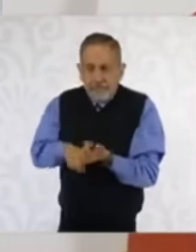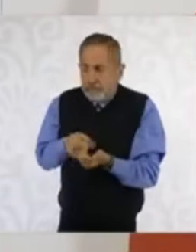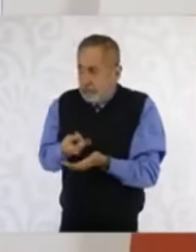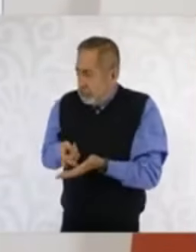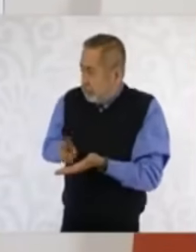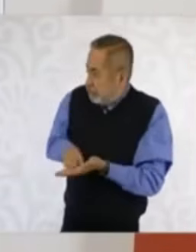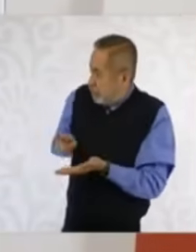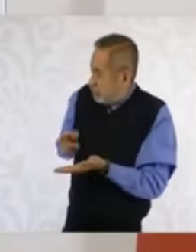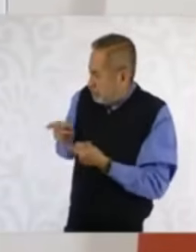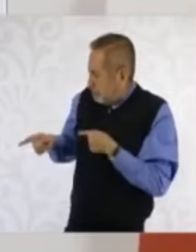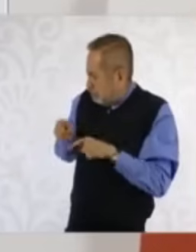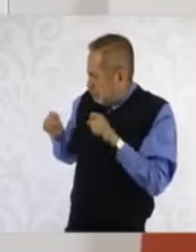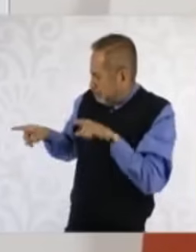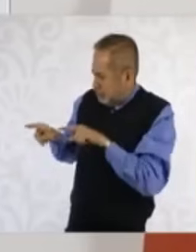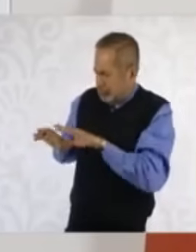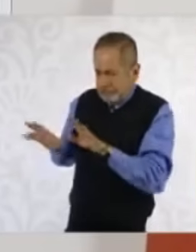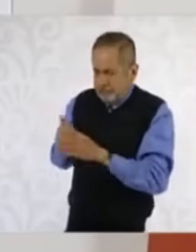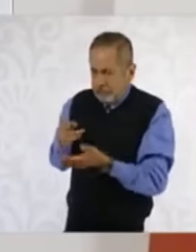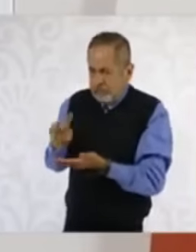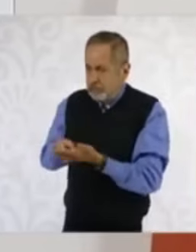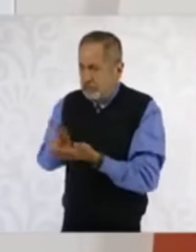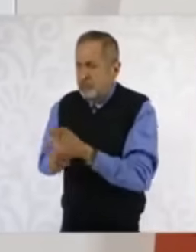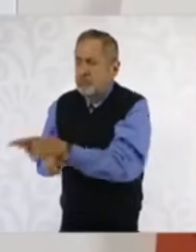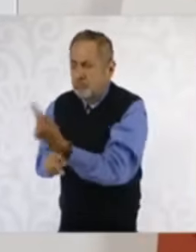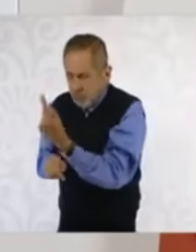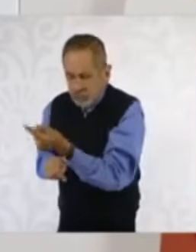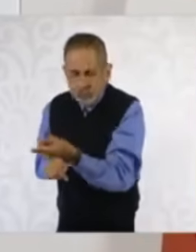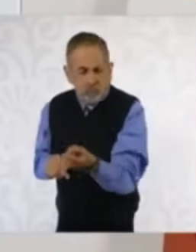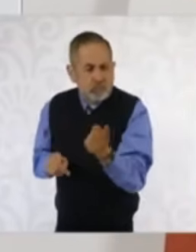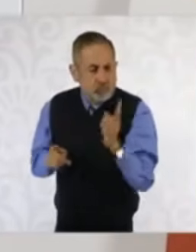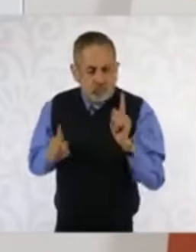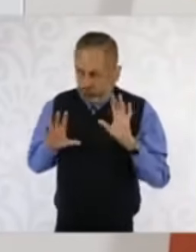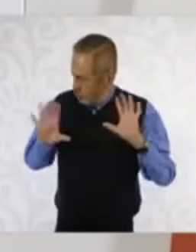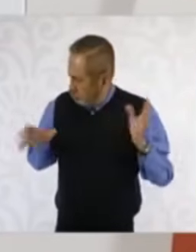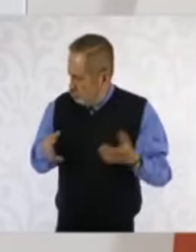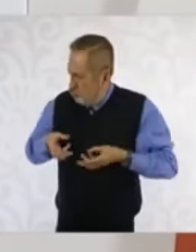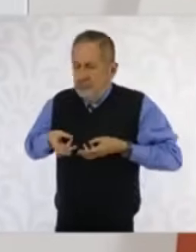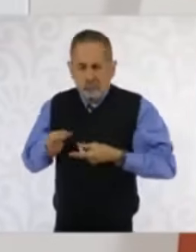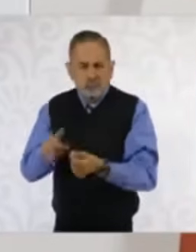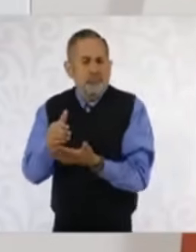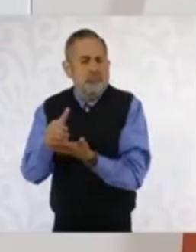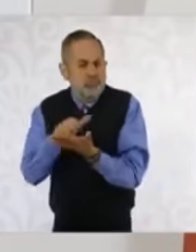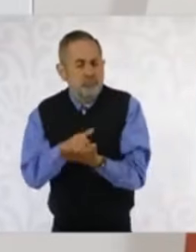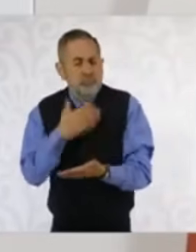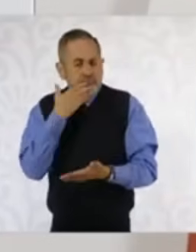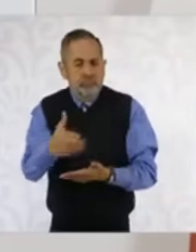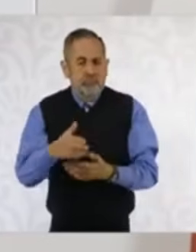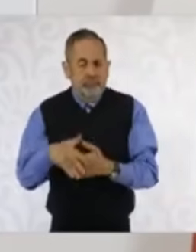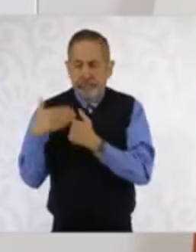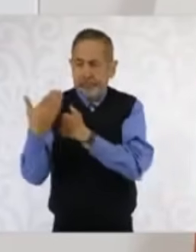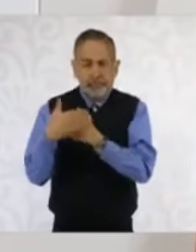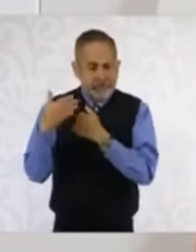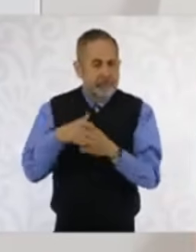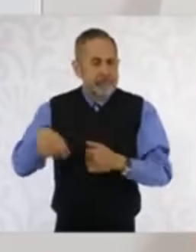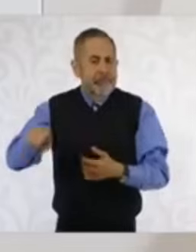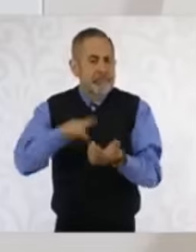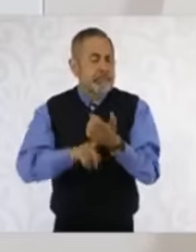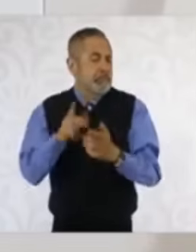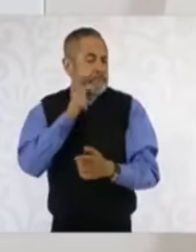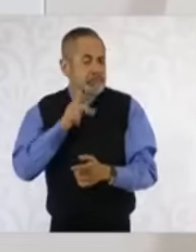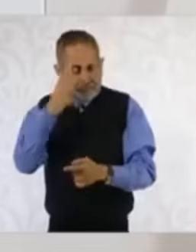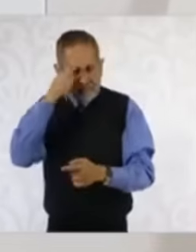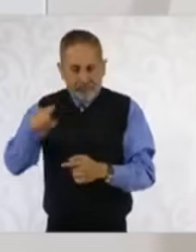de funciones, que va a ser todavía más eficiente cuando se permita consolidar a Pemex verticalmente